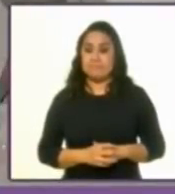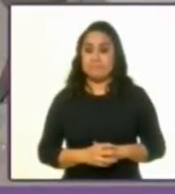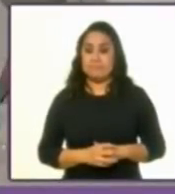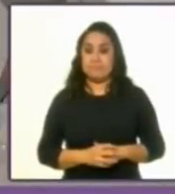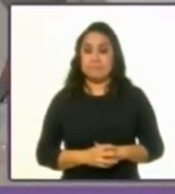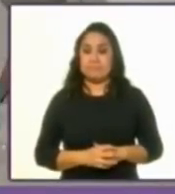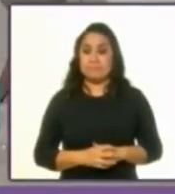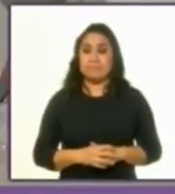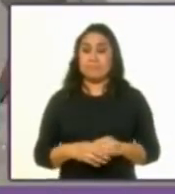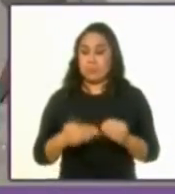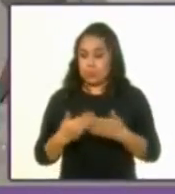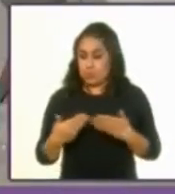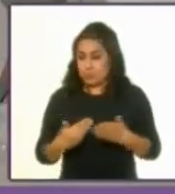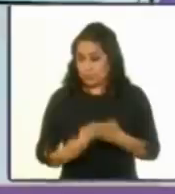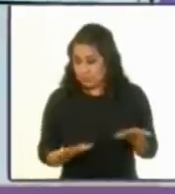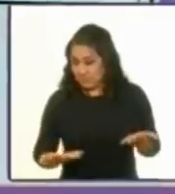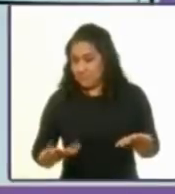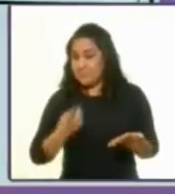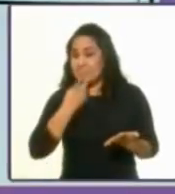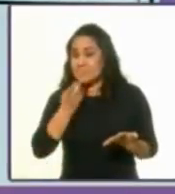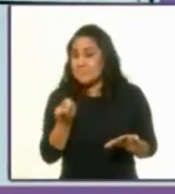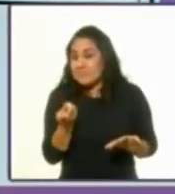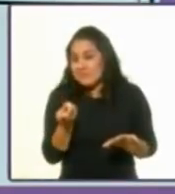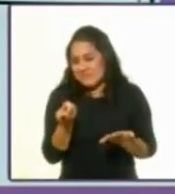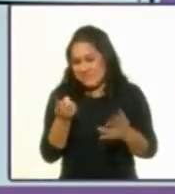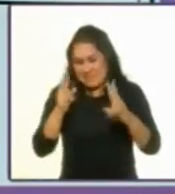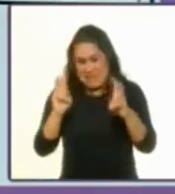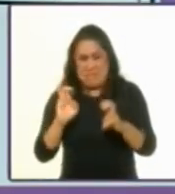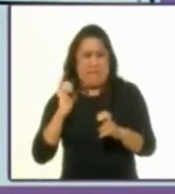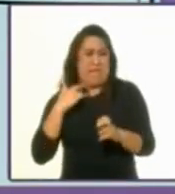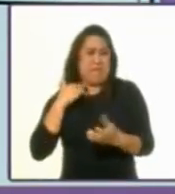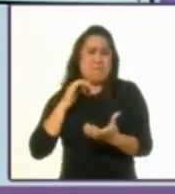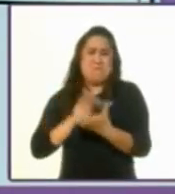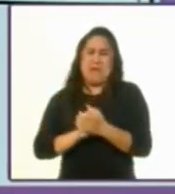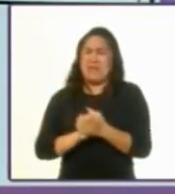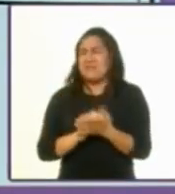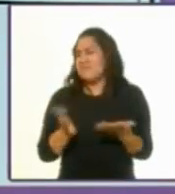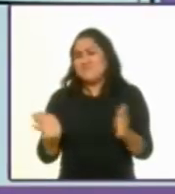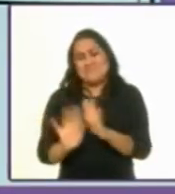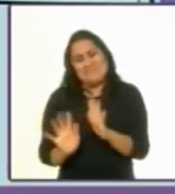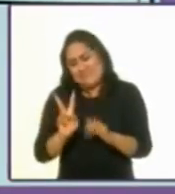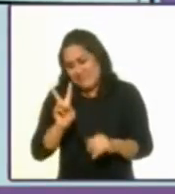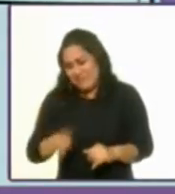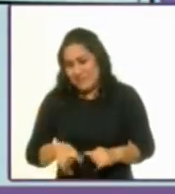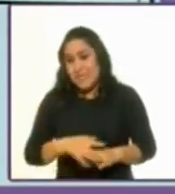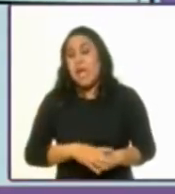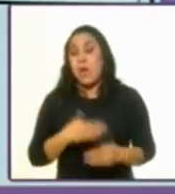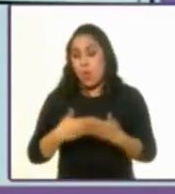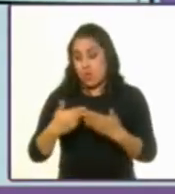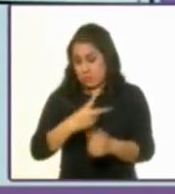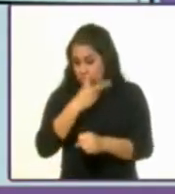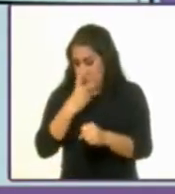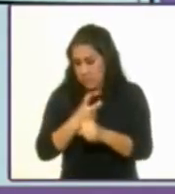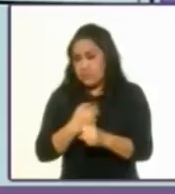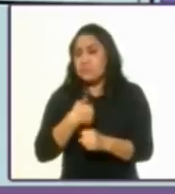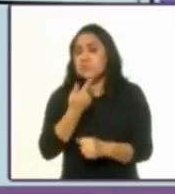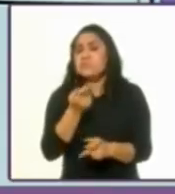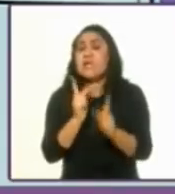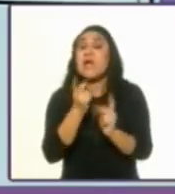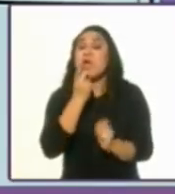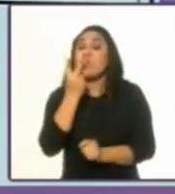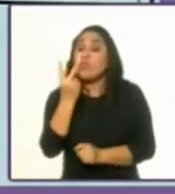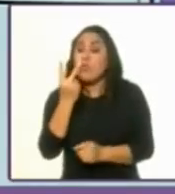alejandra quien quiere hablar de los ex maridos la verdad y en segundo lugar déjenme decirles estamos hablando de dos